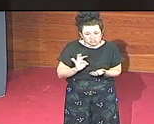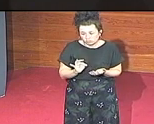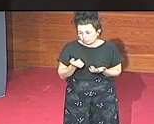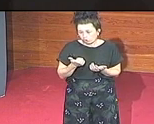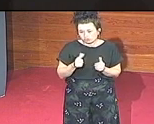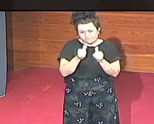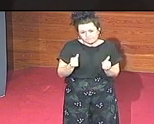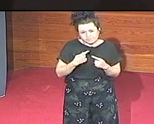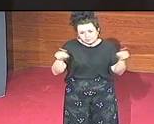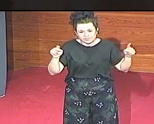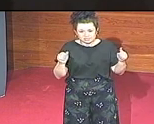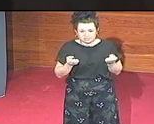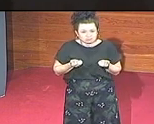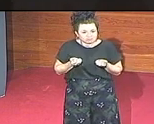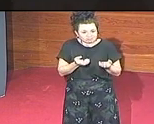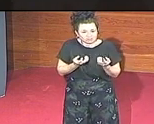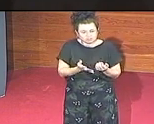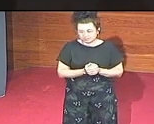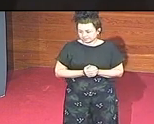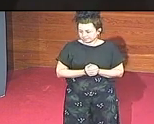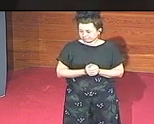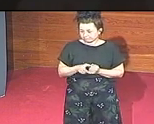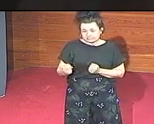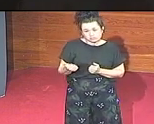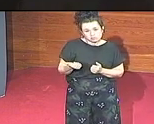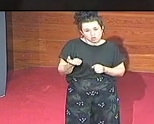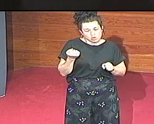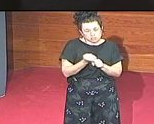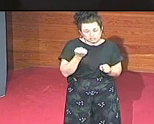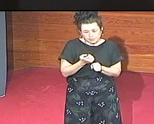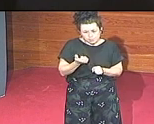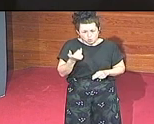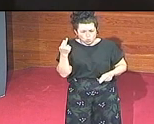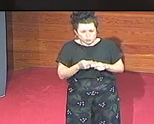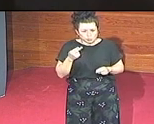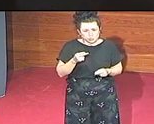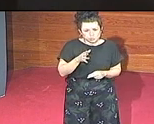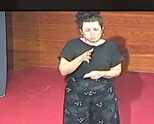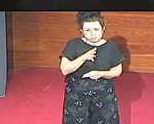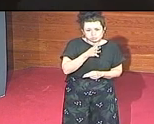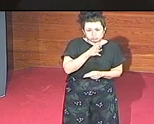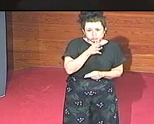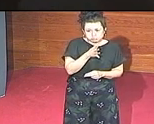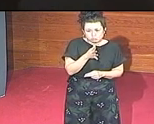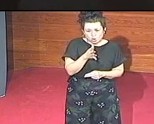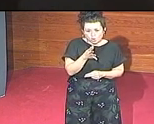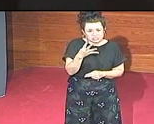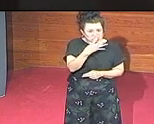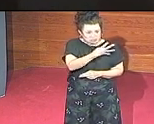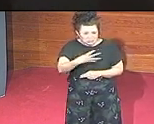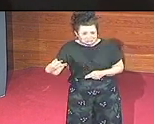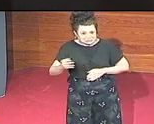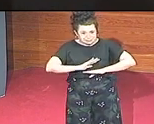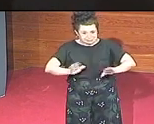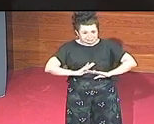contarlo este sí fue un trabajo un poco brillo porque sólo tuve cuatro semanas para hacerlo